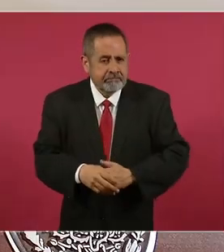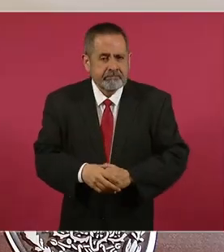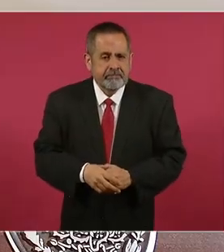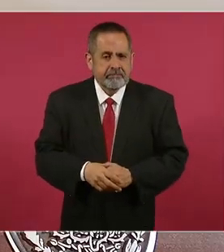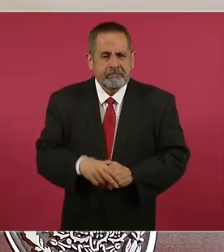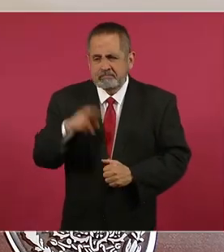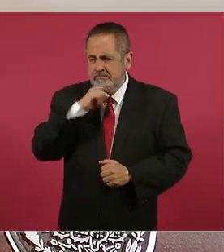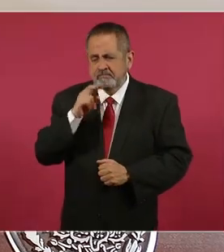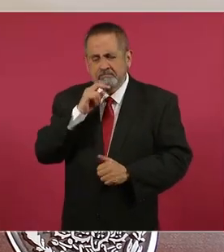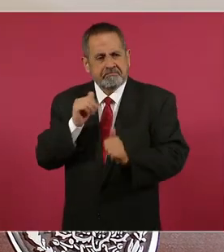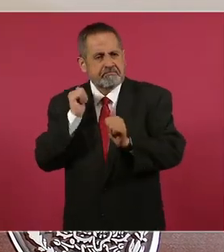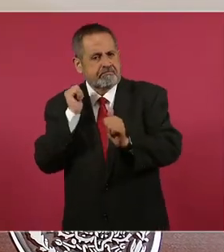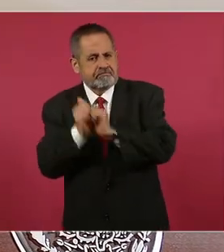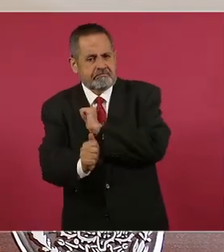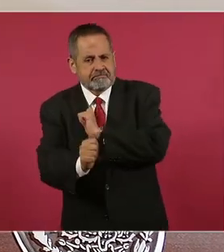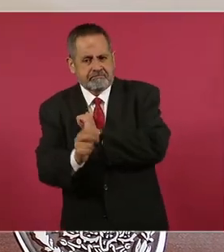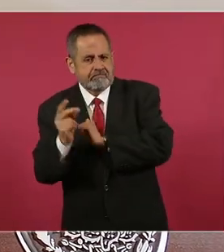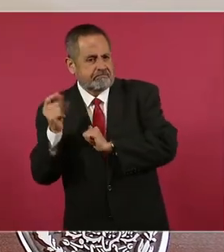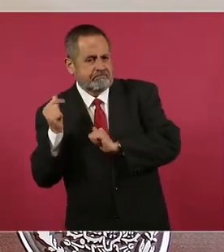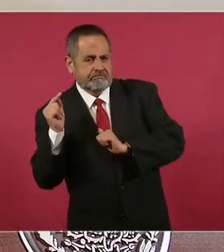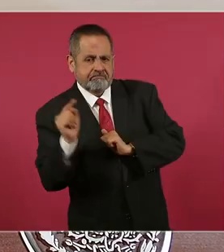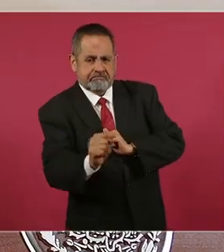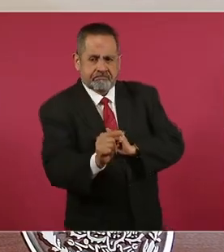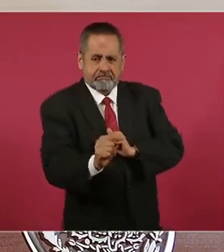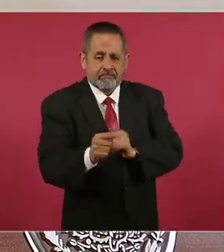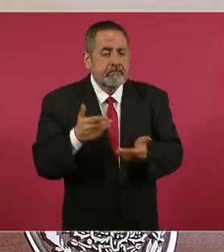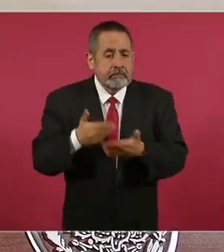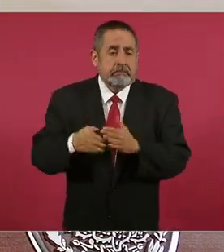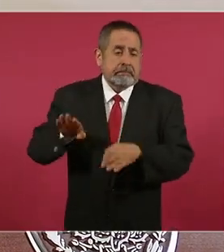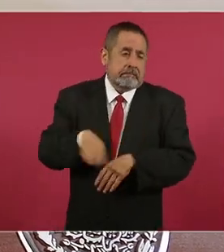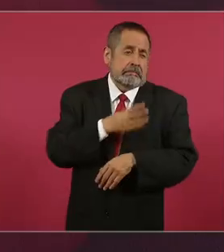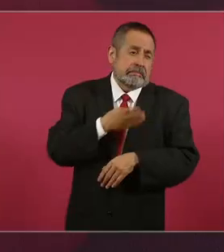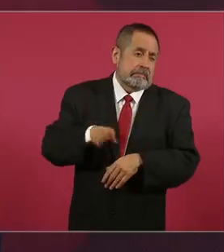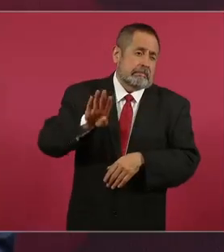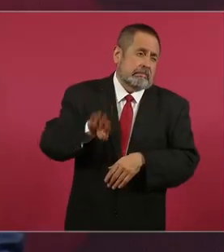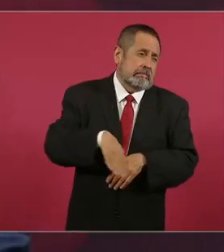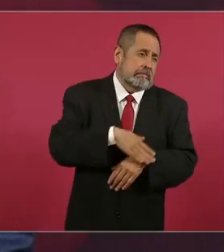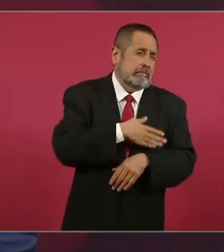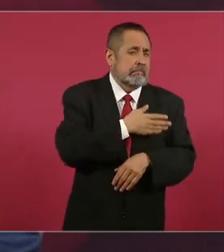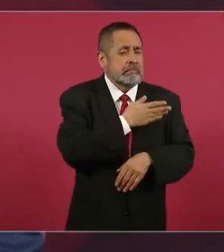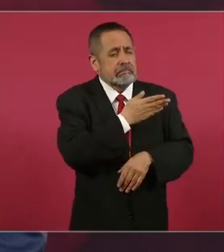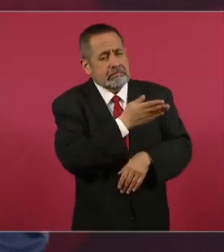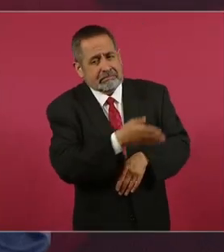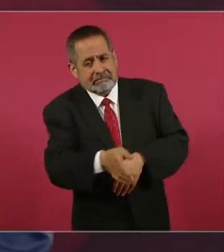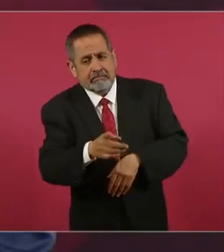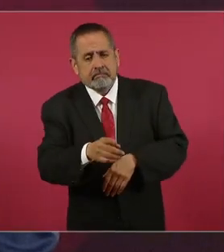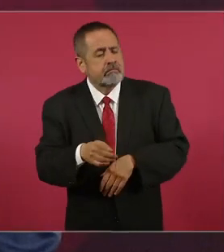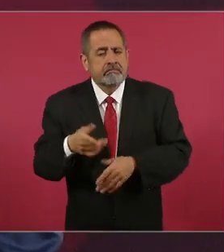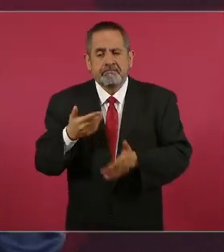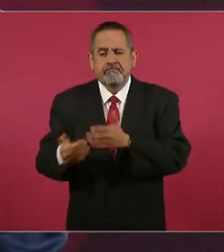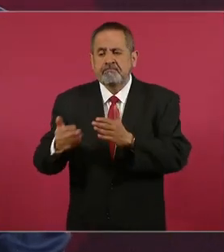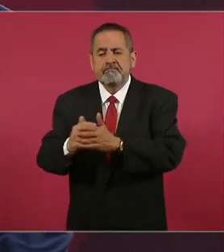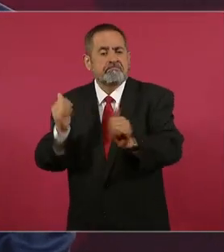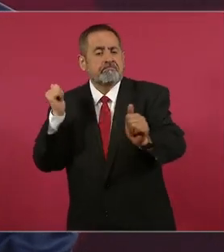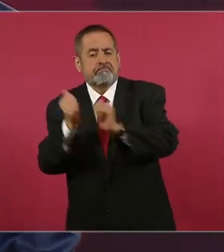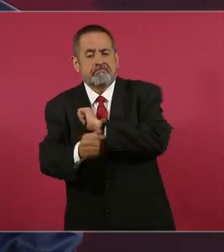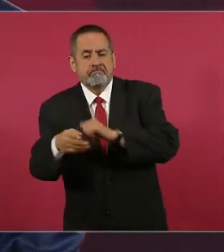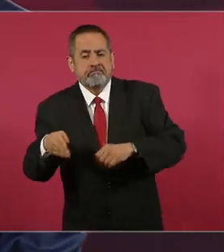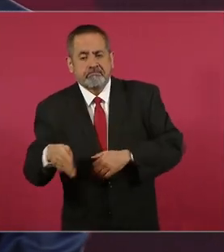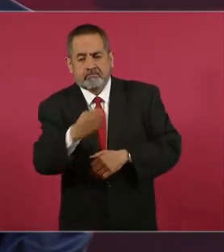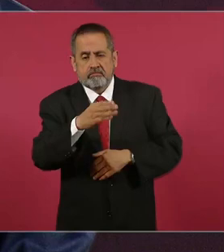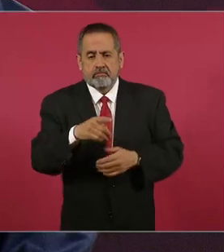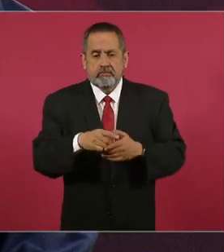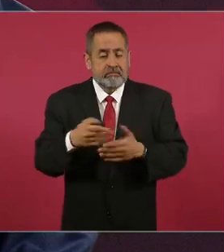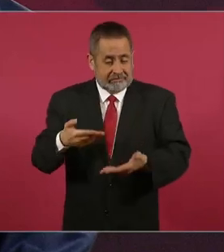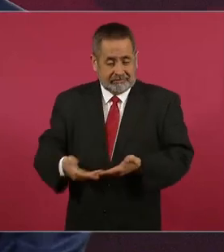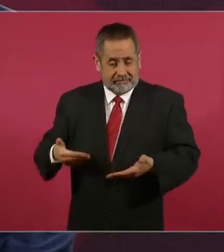Más rápido que como ahora, que tienen que dar la vuelta, ya sea por